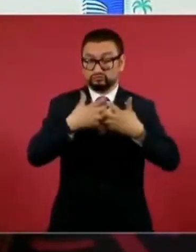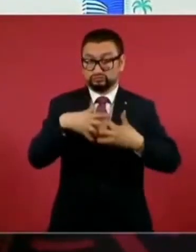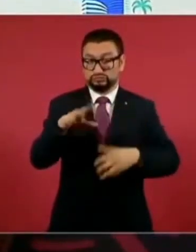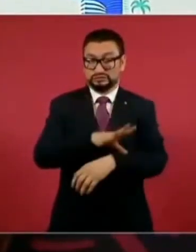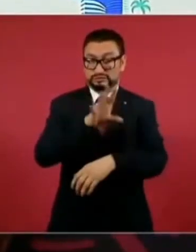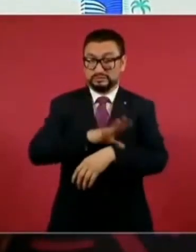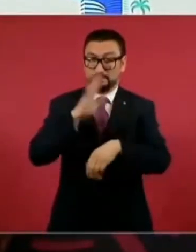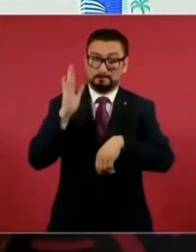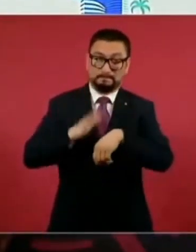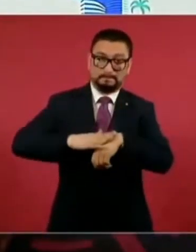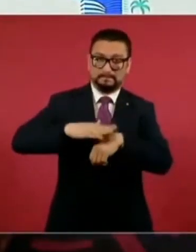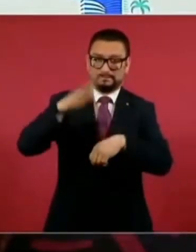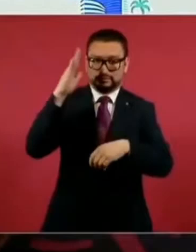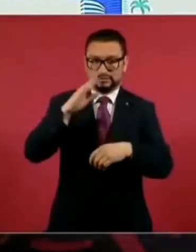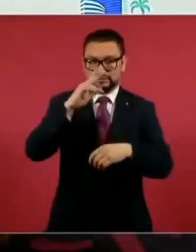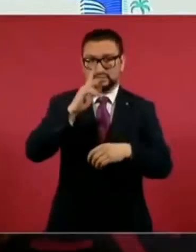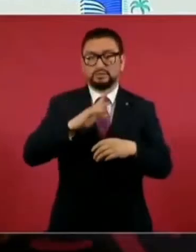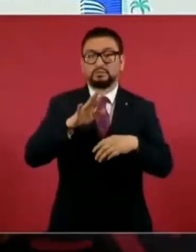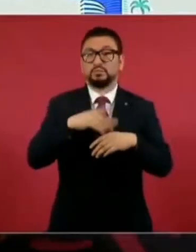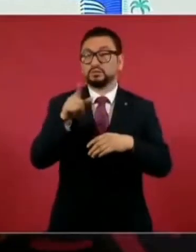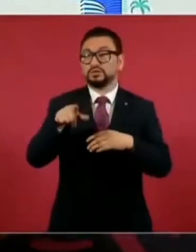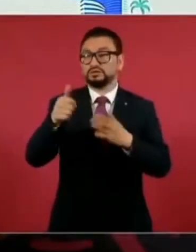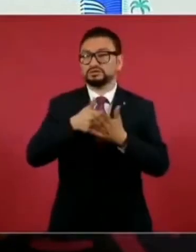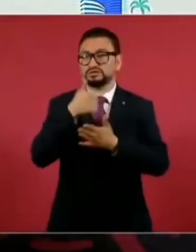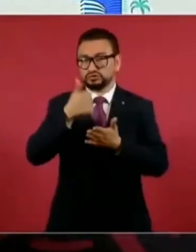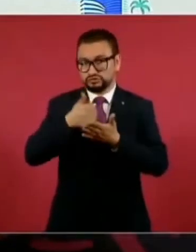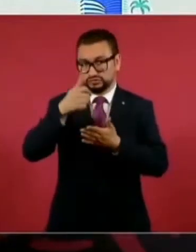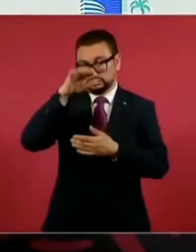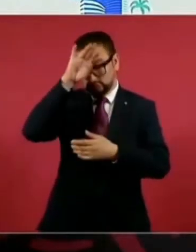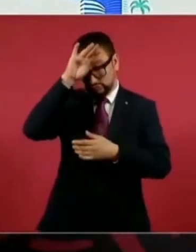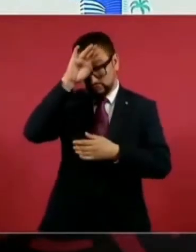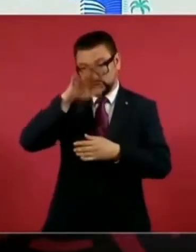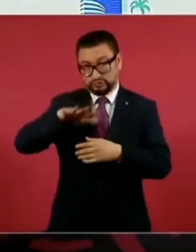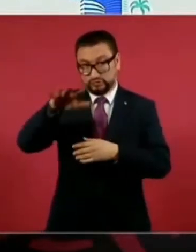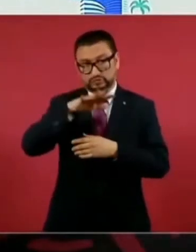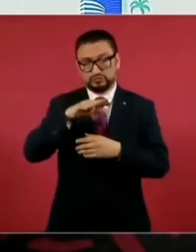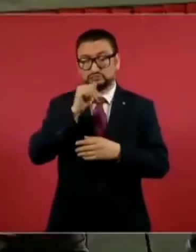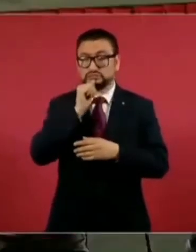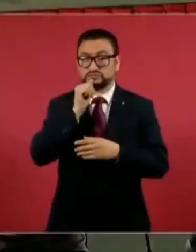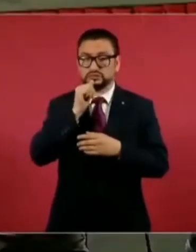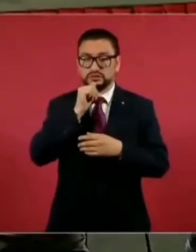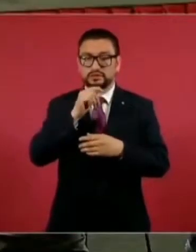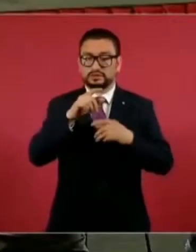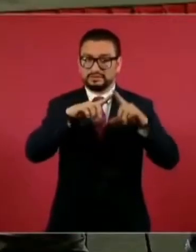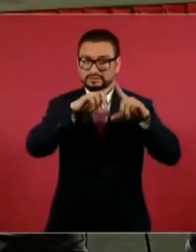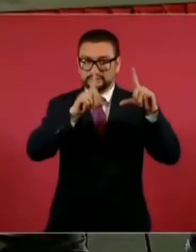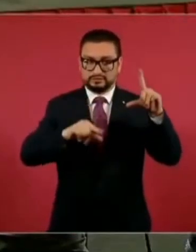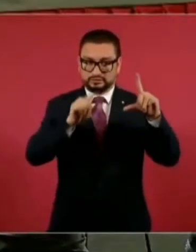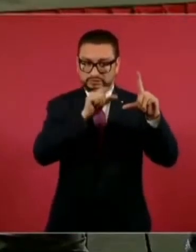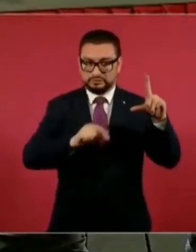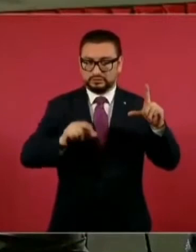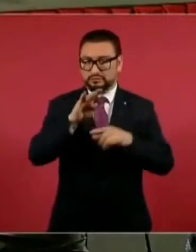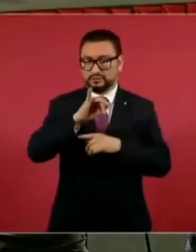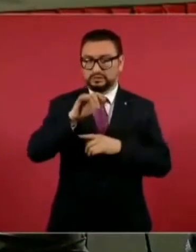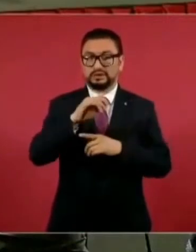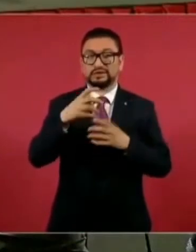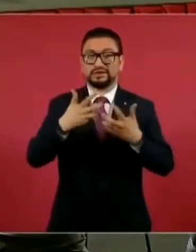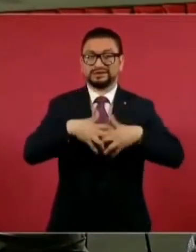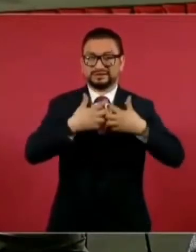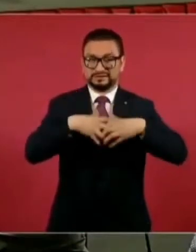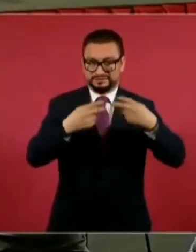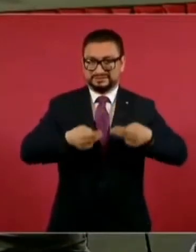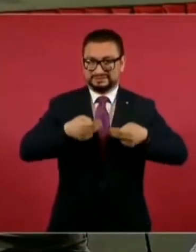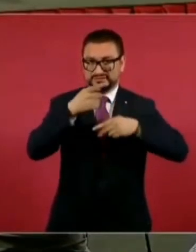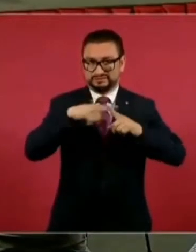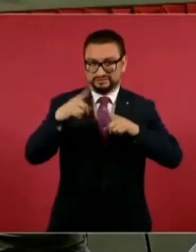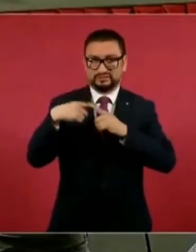hoy que la propia área metropolitana de Monterrey. El área del Bajío, todo el corredor industrial, comercial